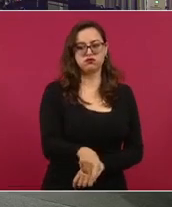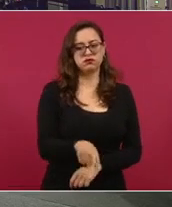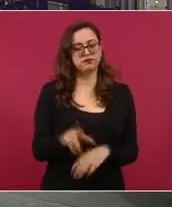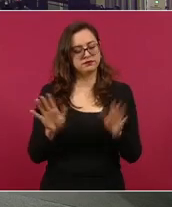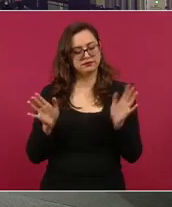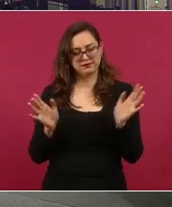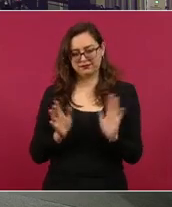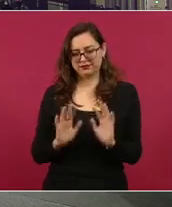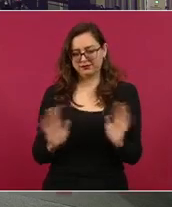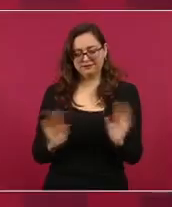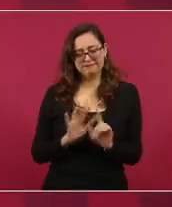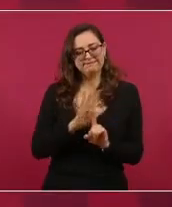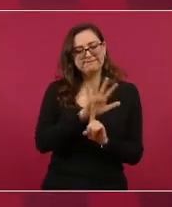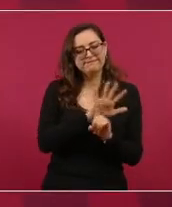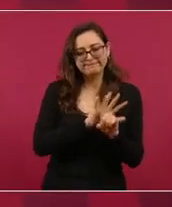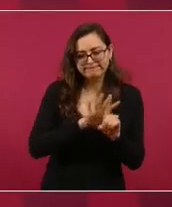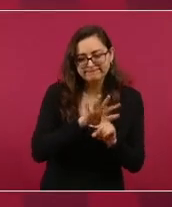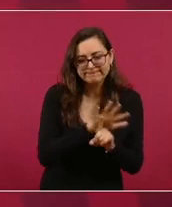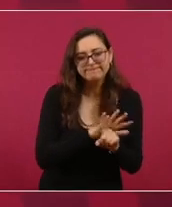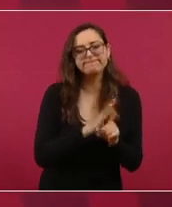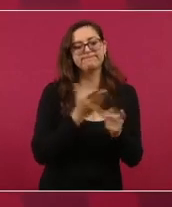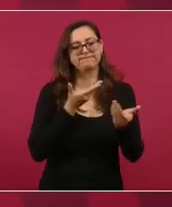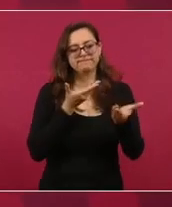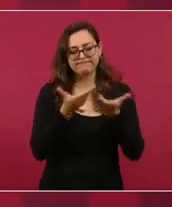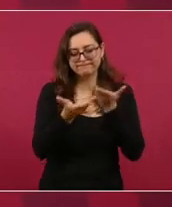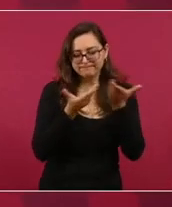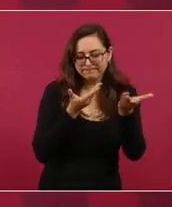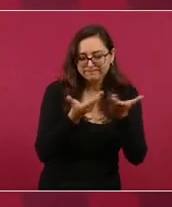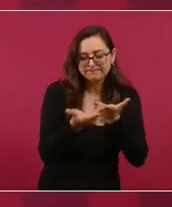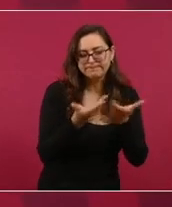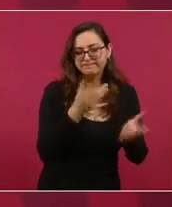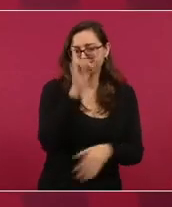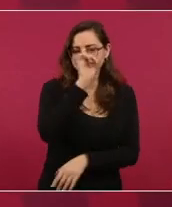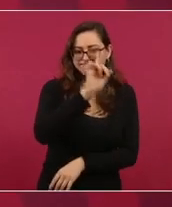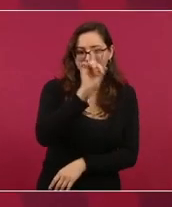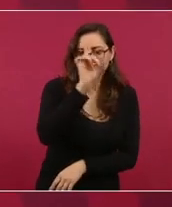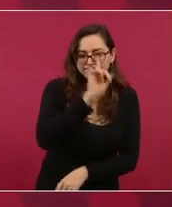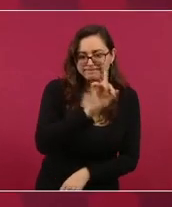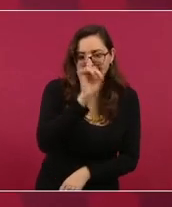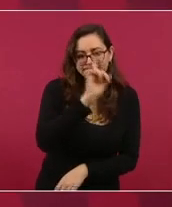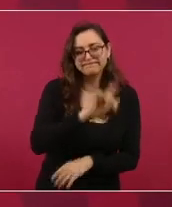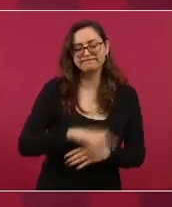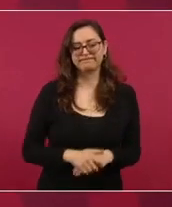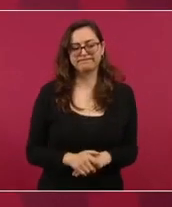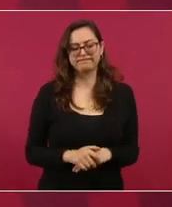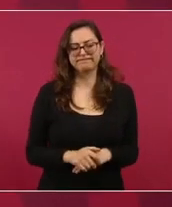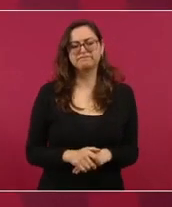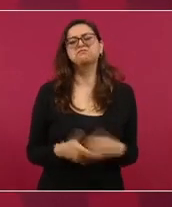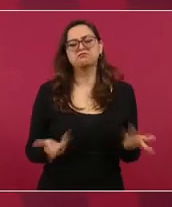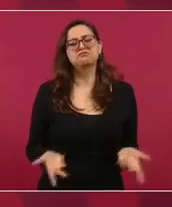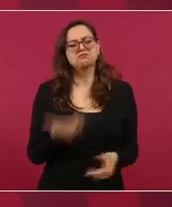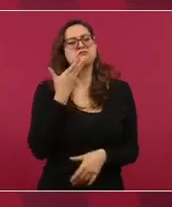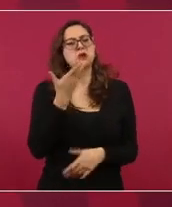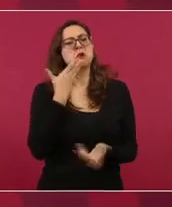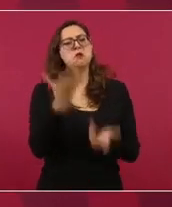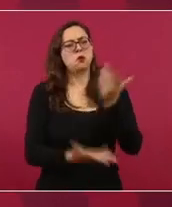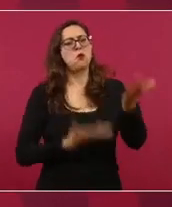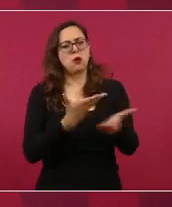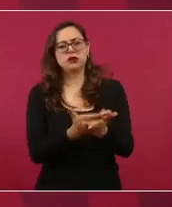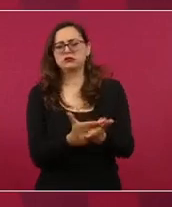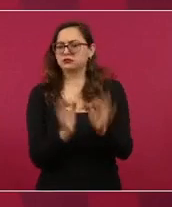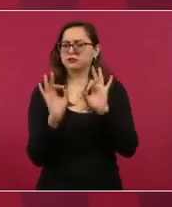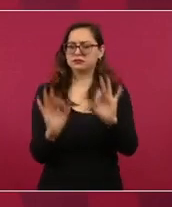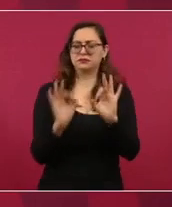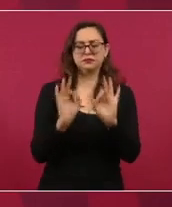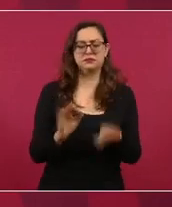convencer, persuadir. Es muy bueno lo que planteas, que